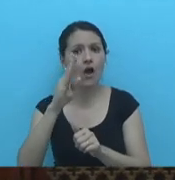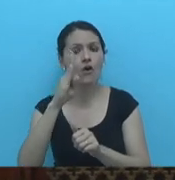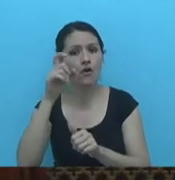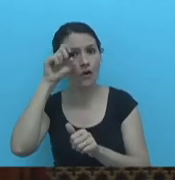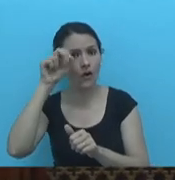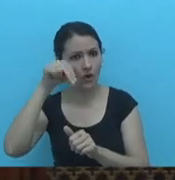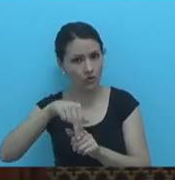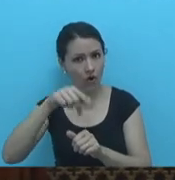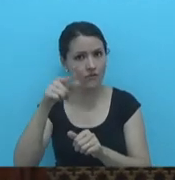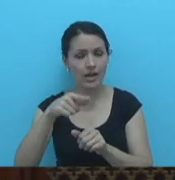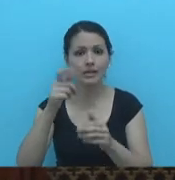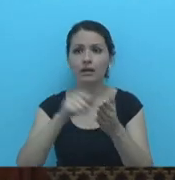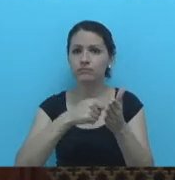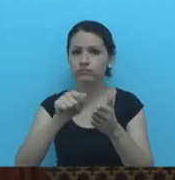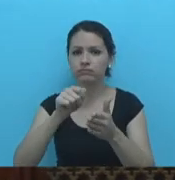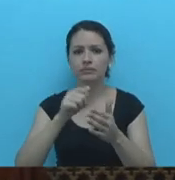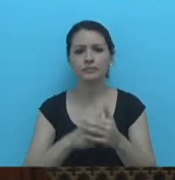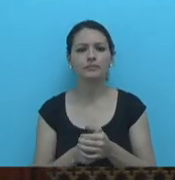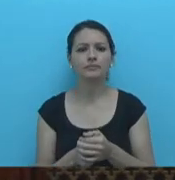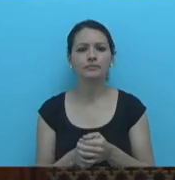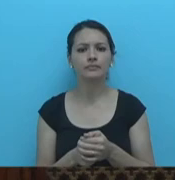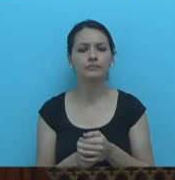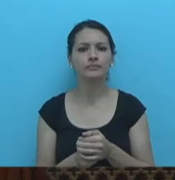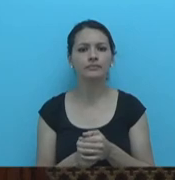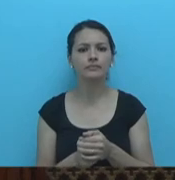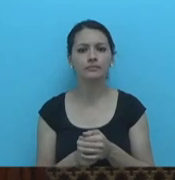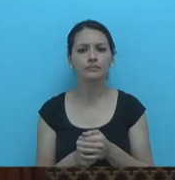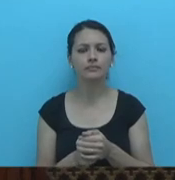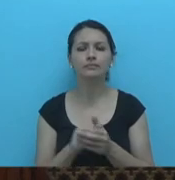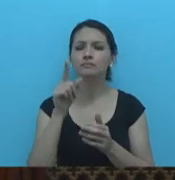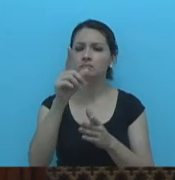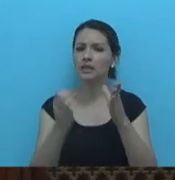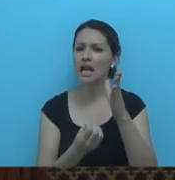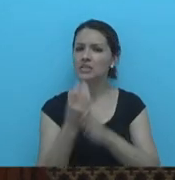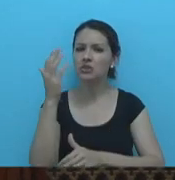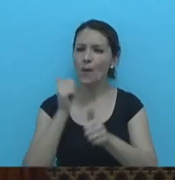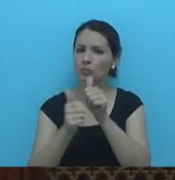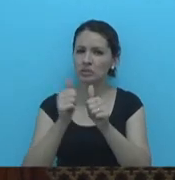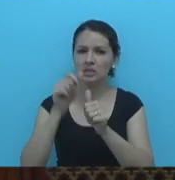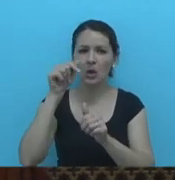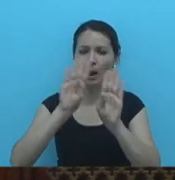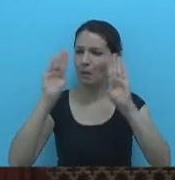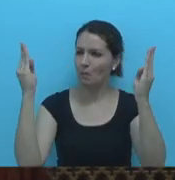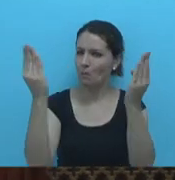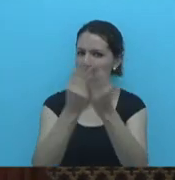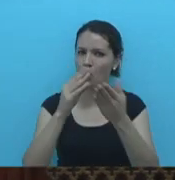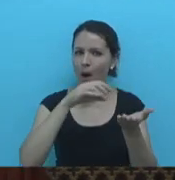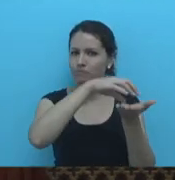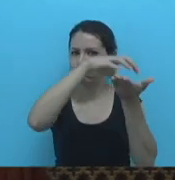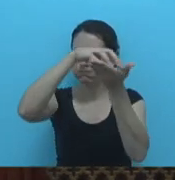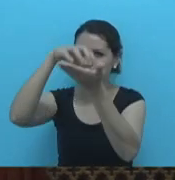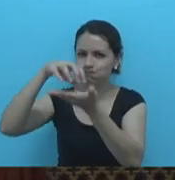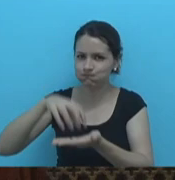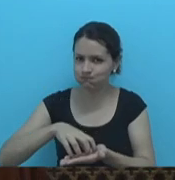hace más de 40 años en Guadalupe Norte, que hoy tiene presencia en varias partes del mundo. Goza de un